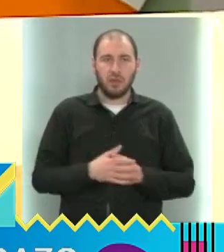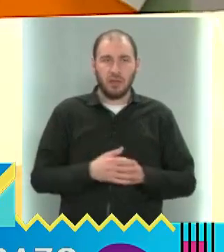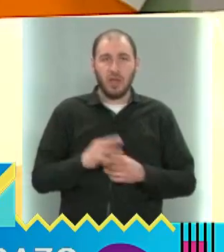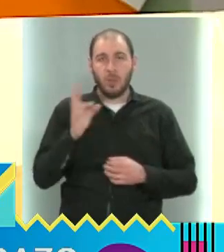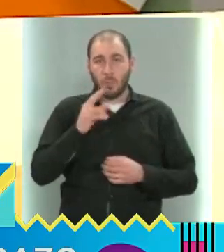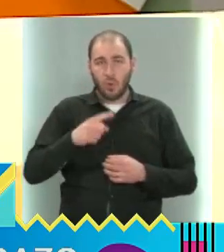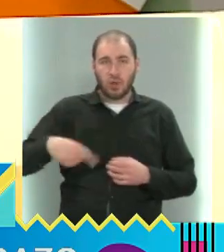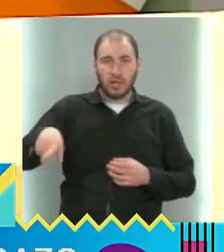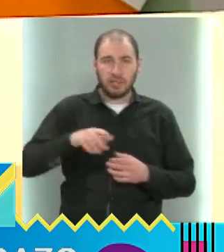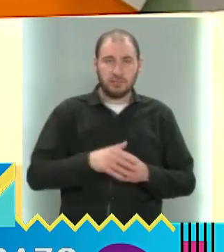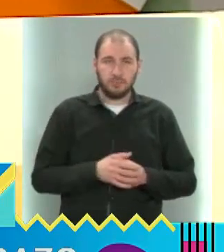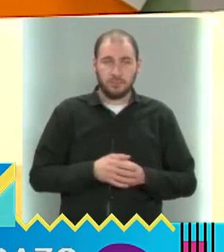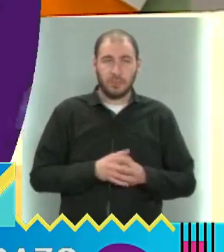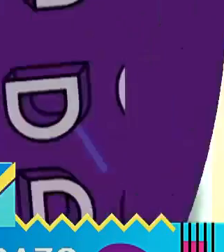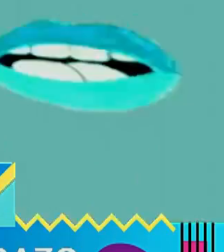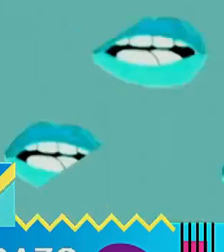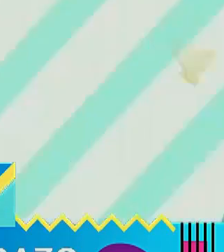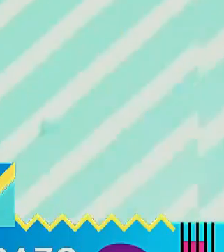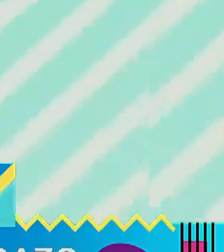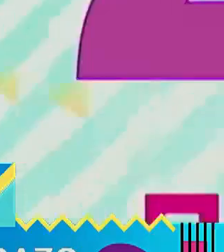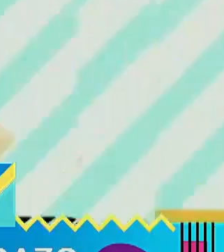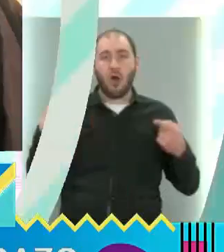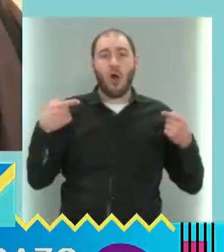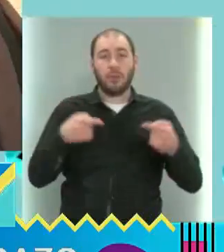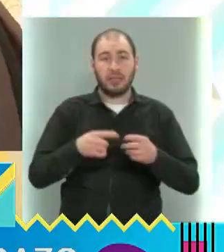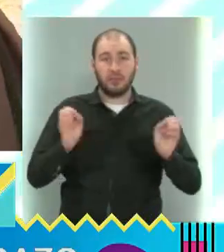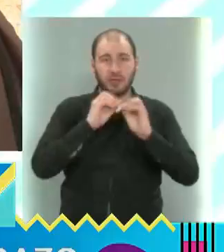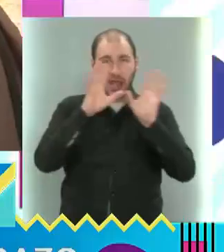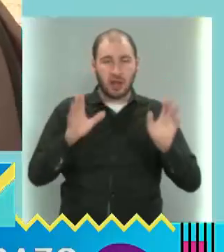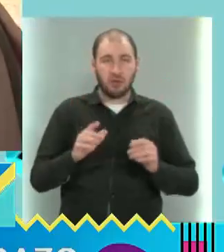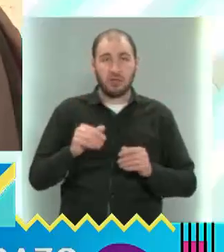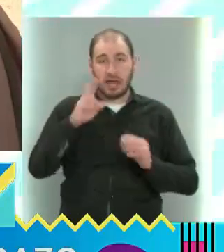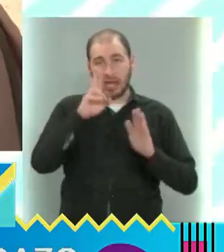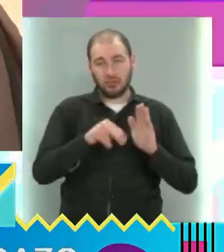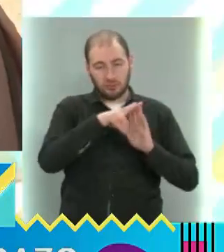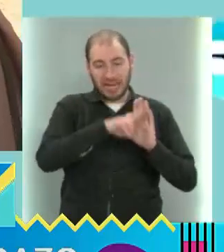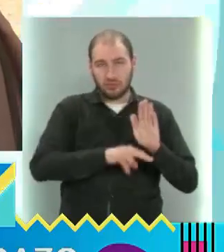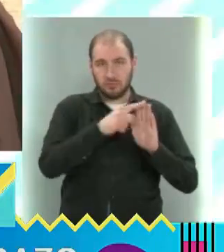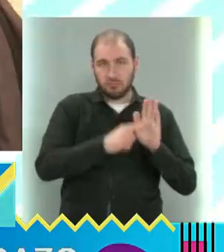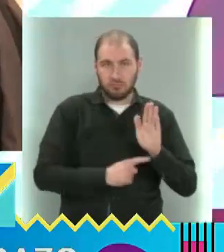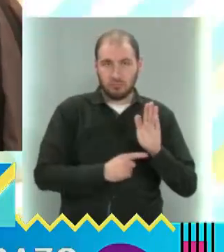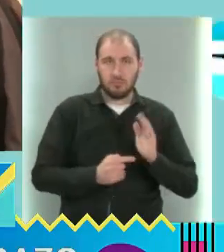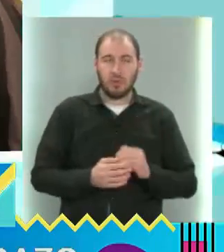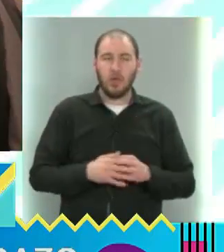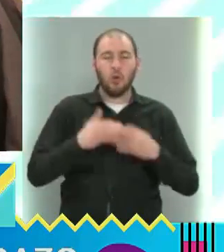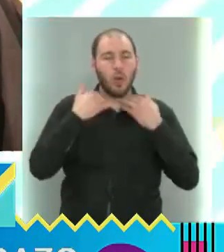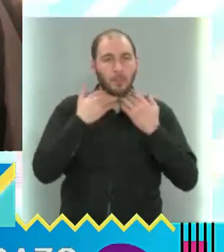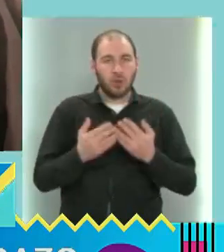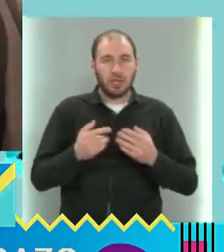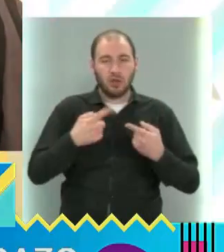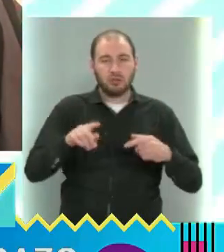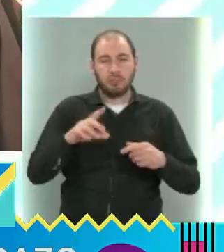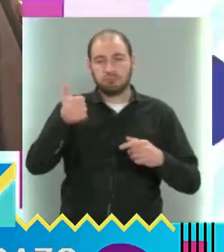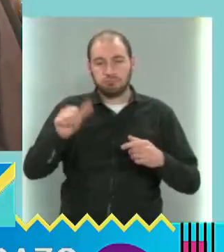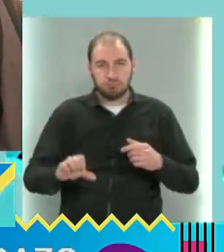las mujeres cuando tenemos un objetivo claro, ¿no? Entonces, por esas razones creemos que más allá del